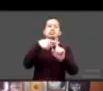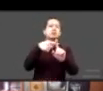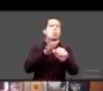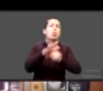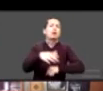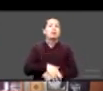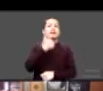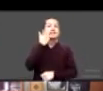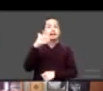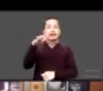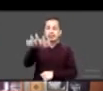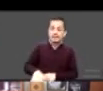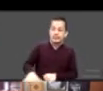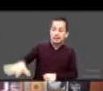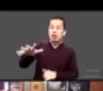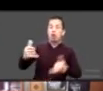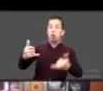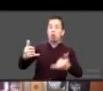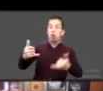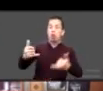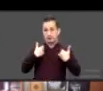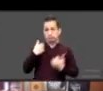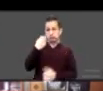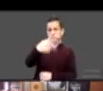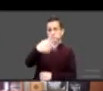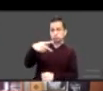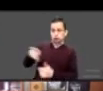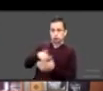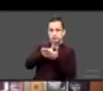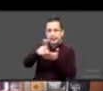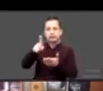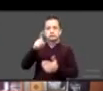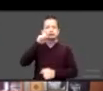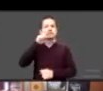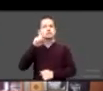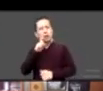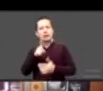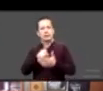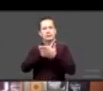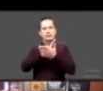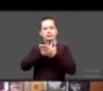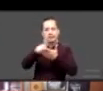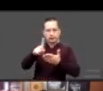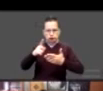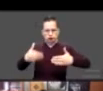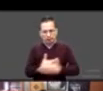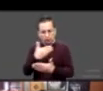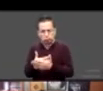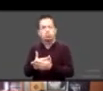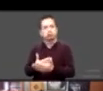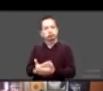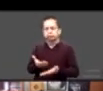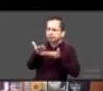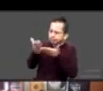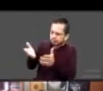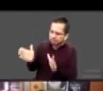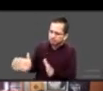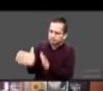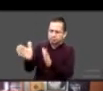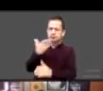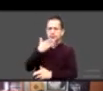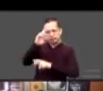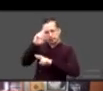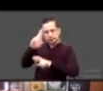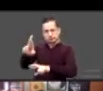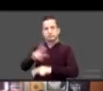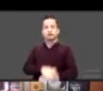los adolescentes del país. En ese sentido, y es motivo de este conversatorio, la participación juvenil es una estrategia central